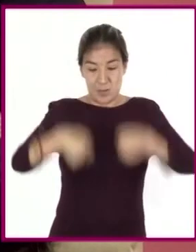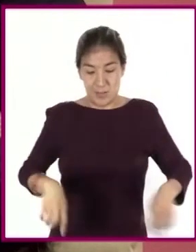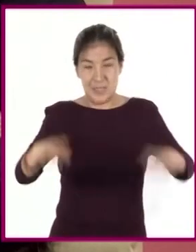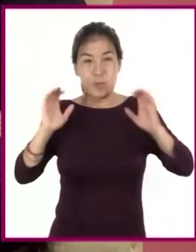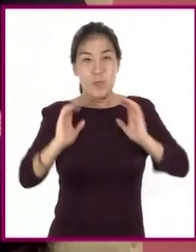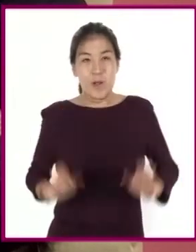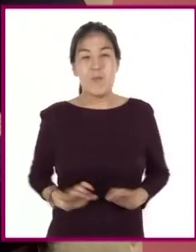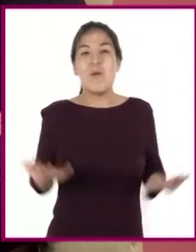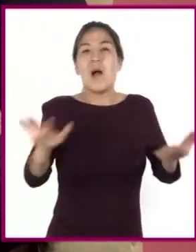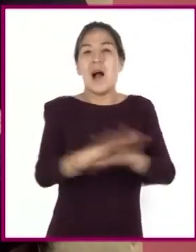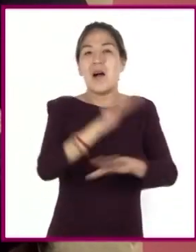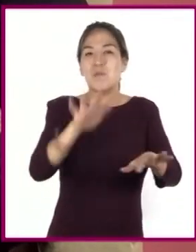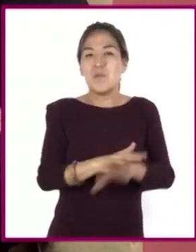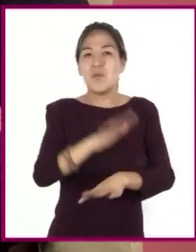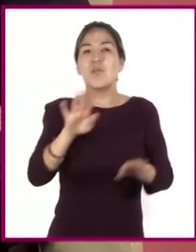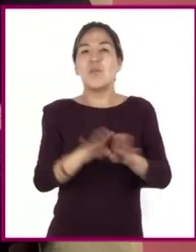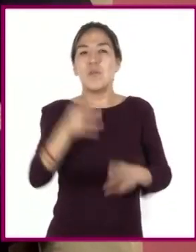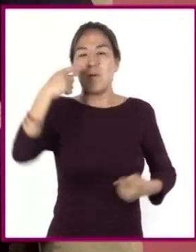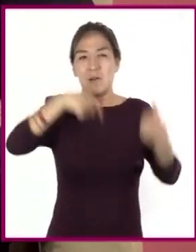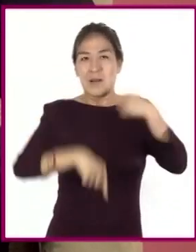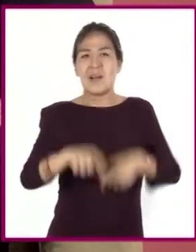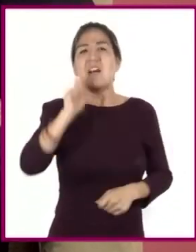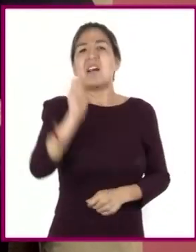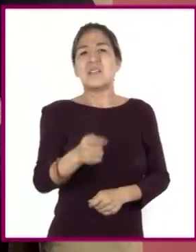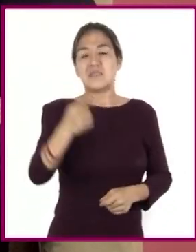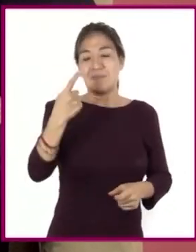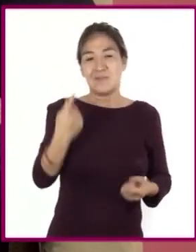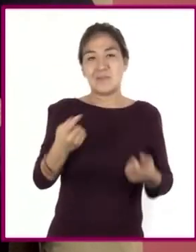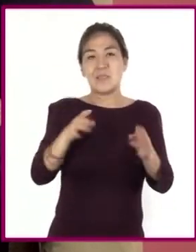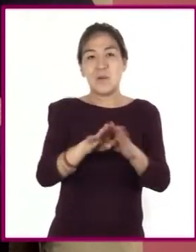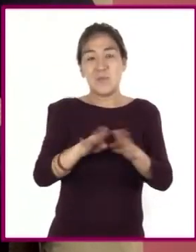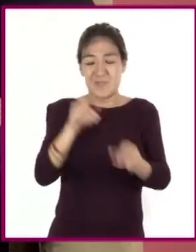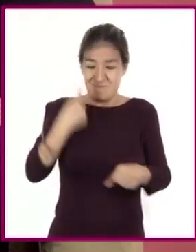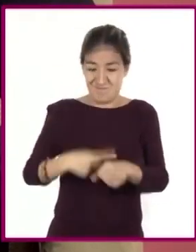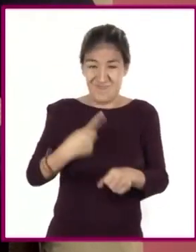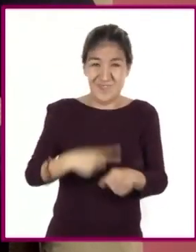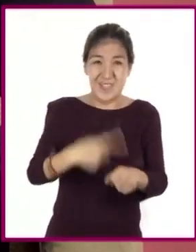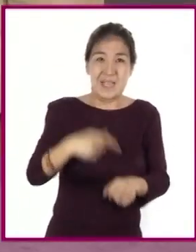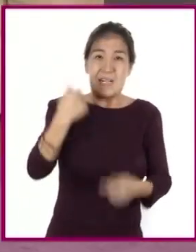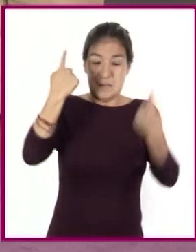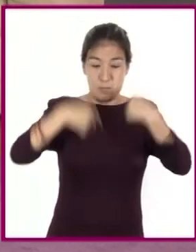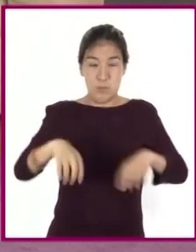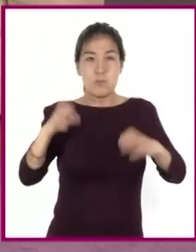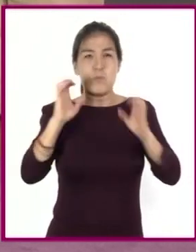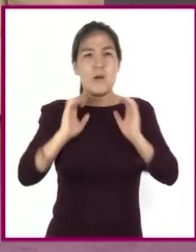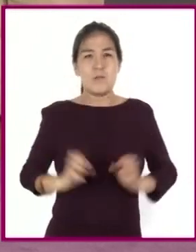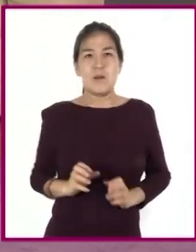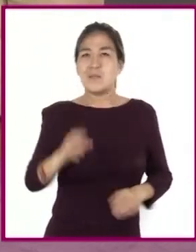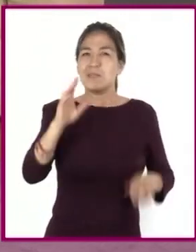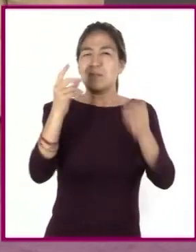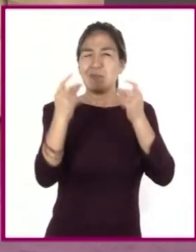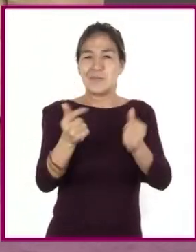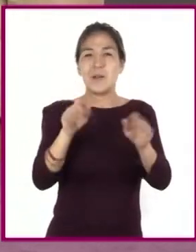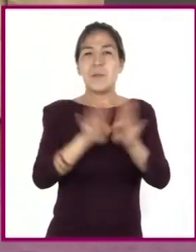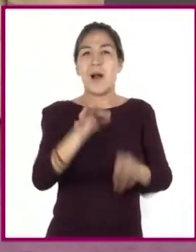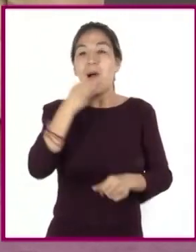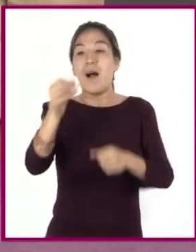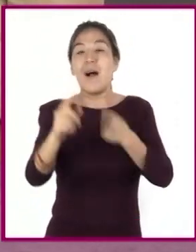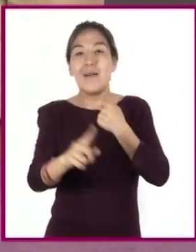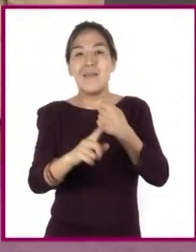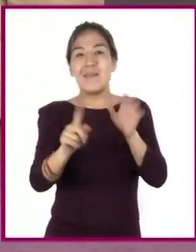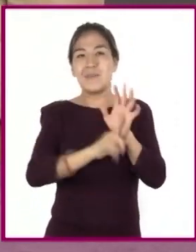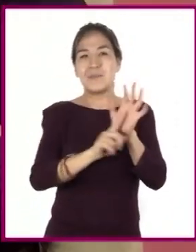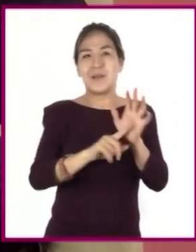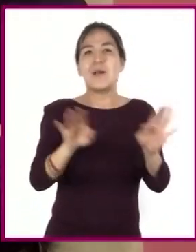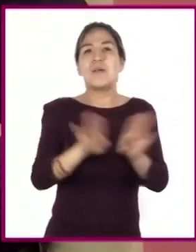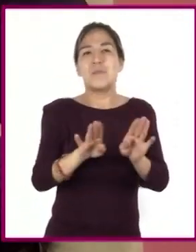inmunológico. Cuando tenemos este tipo de enfermedades, el sistema inmunológico está constantemente activado y esto hace que una infección pueda